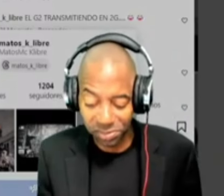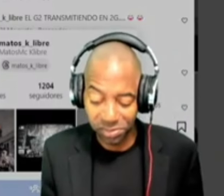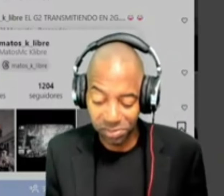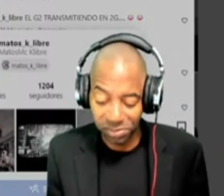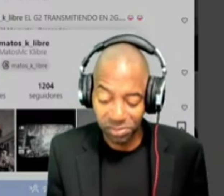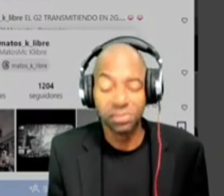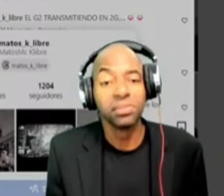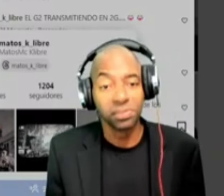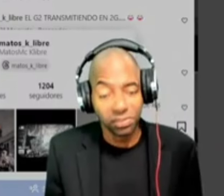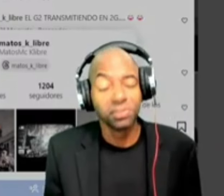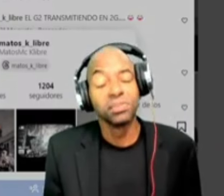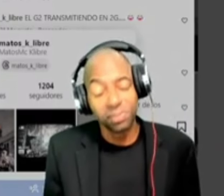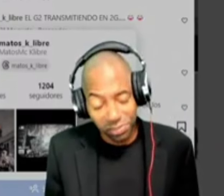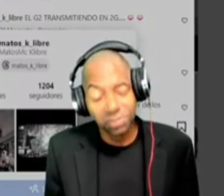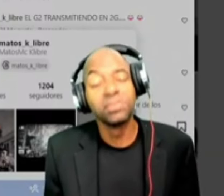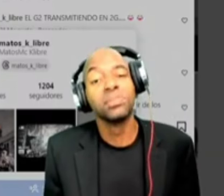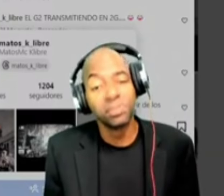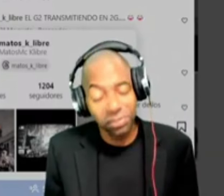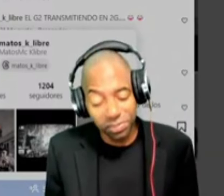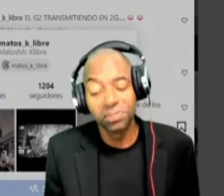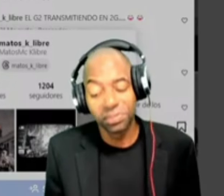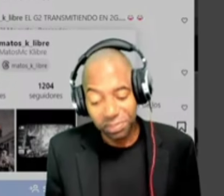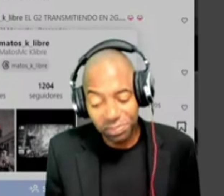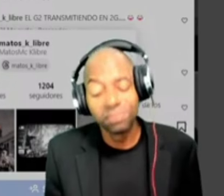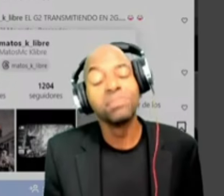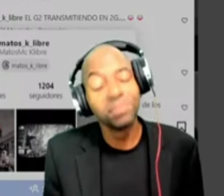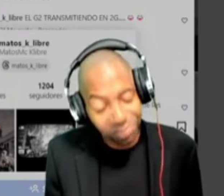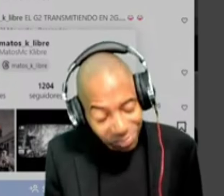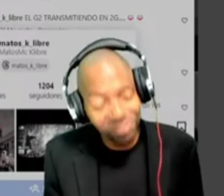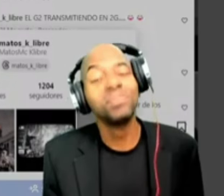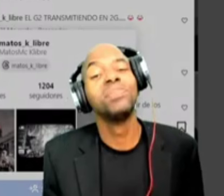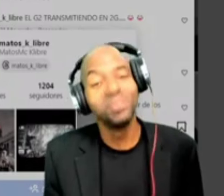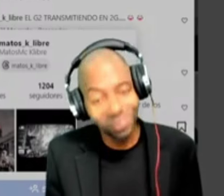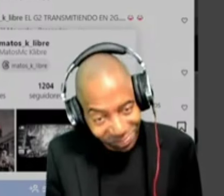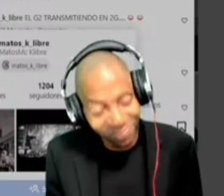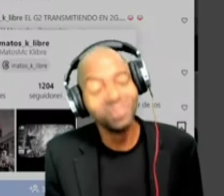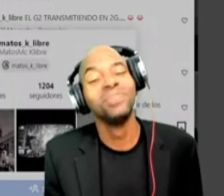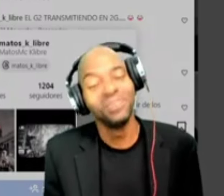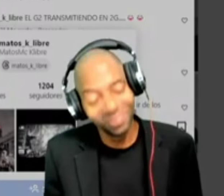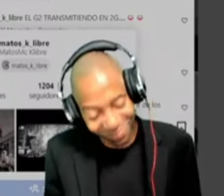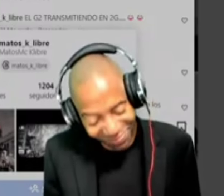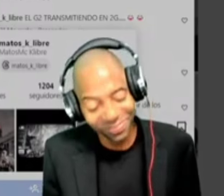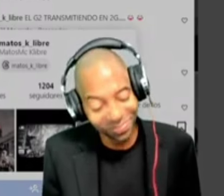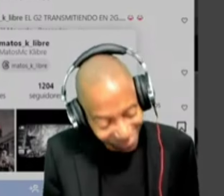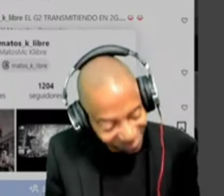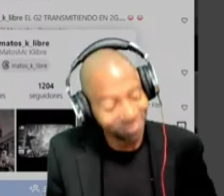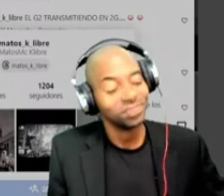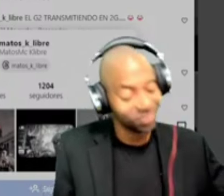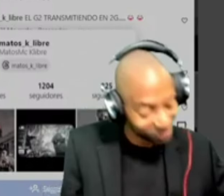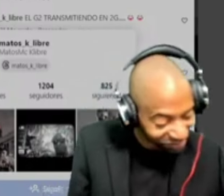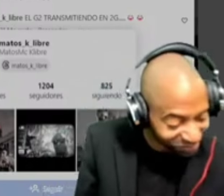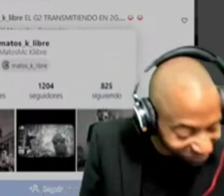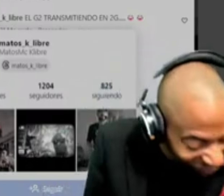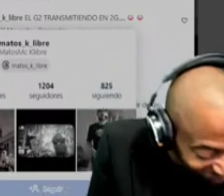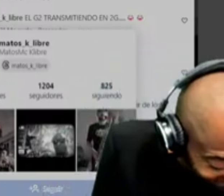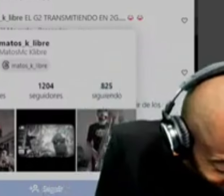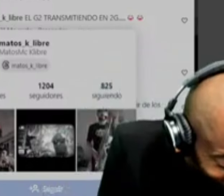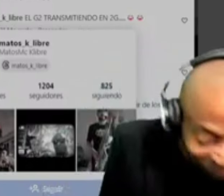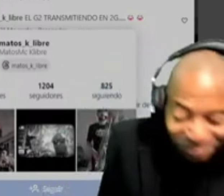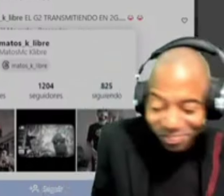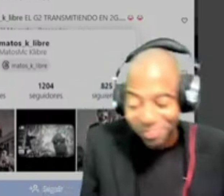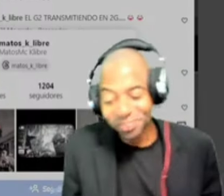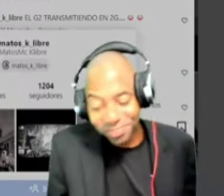momento, más de práctica. No están generando su máxima capacidad porque van perdiendo rendimiento y